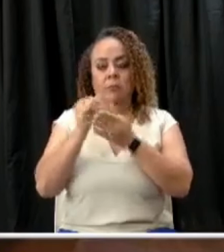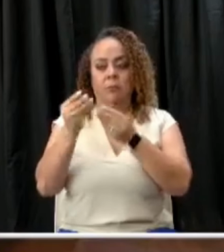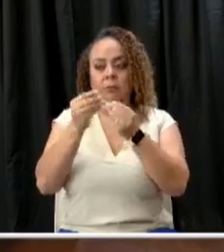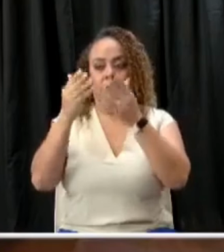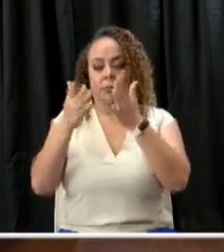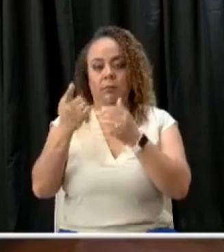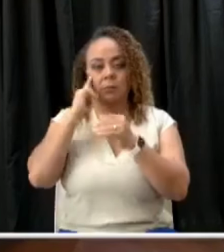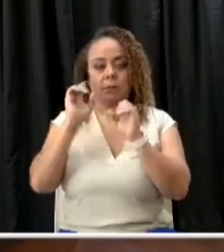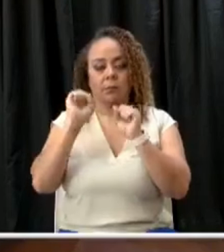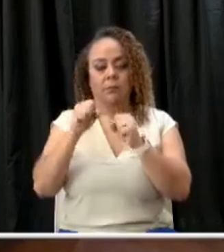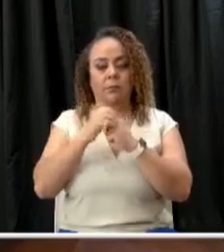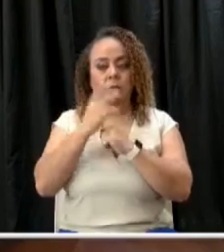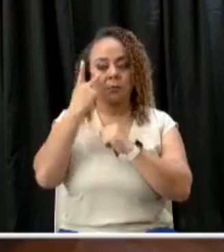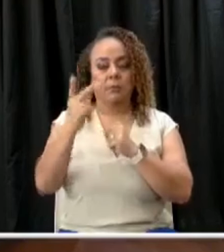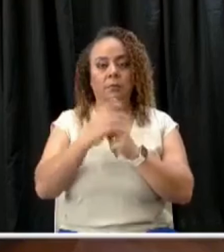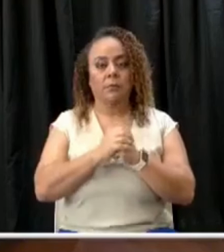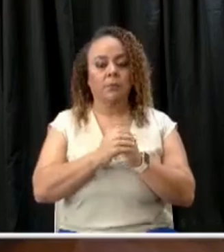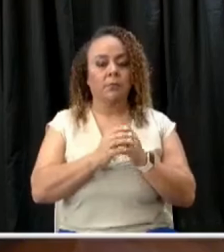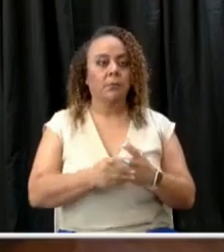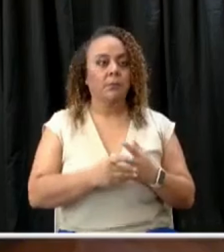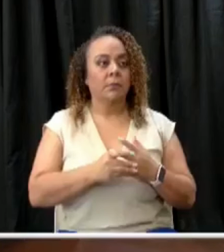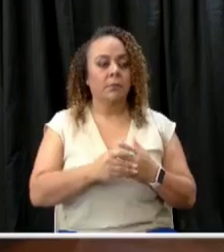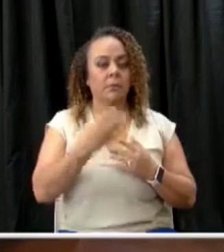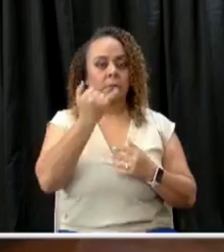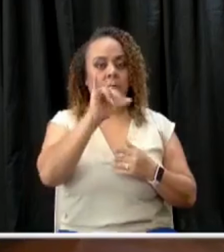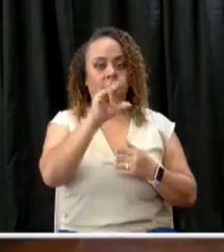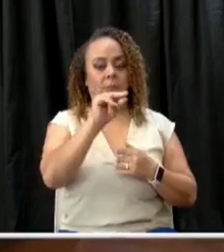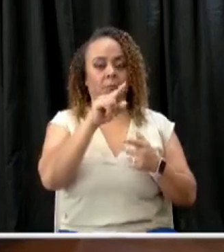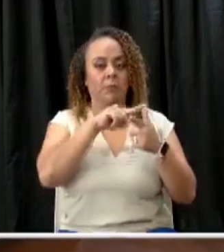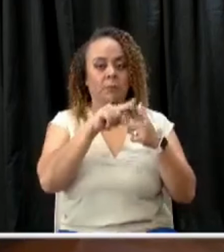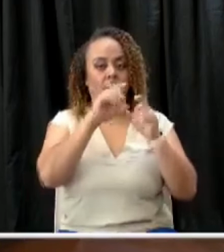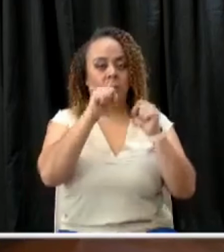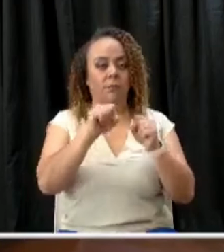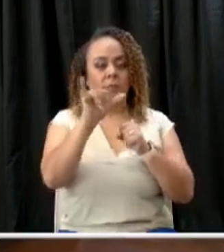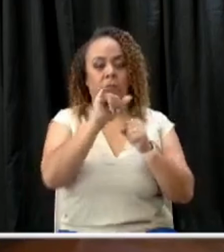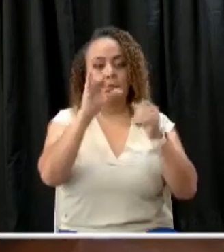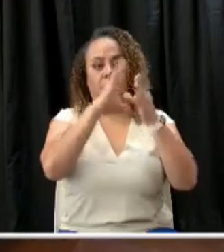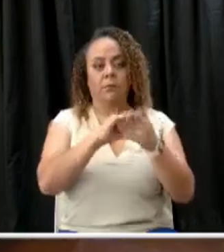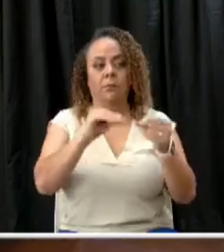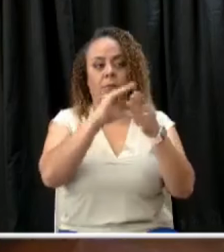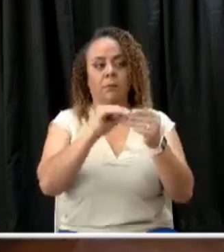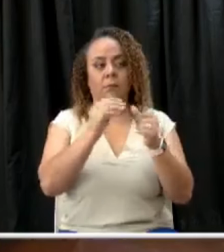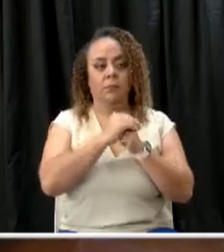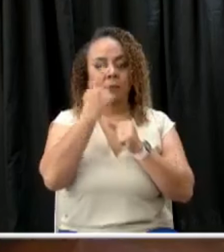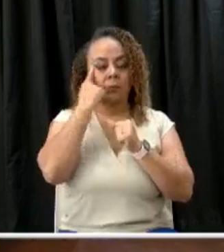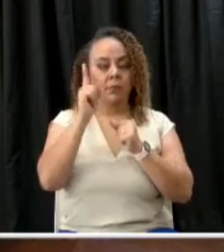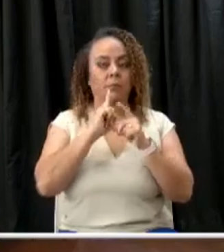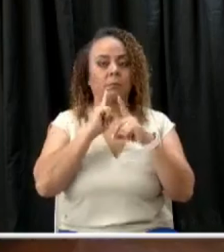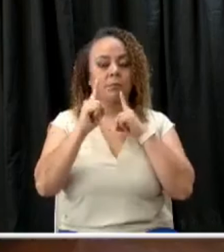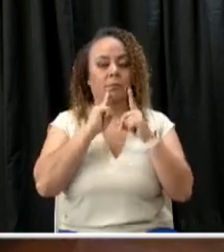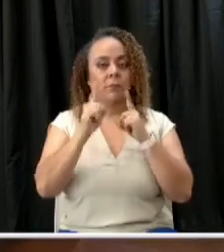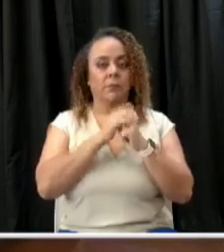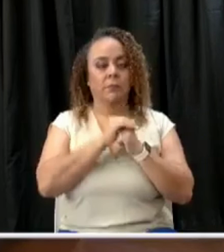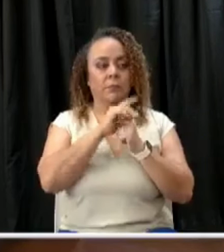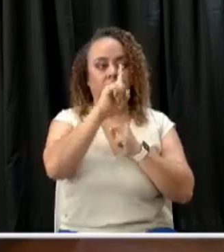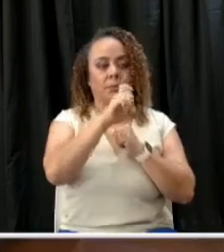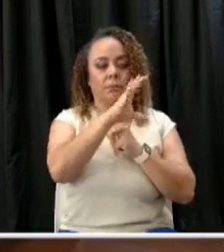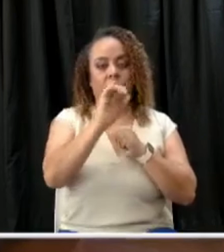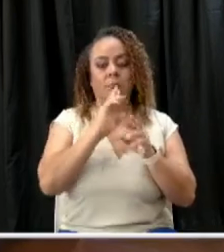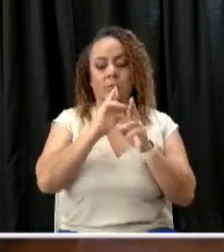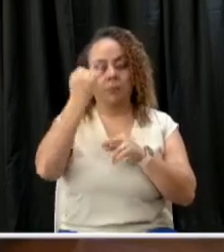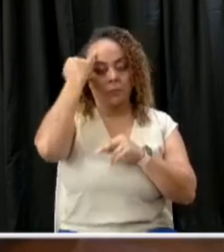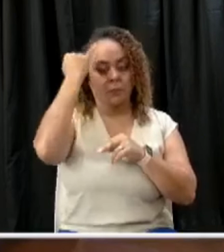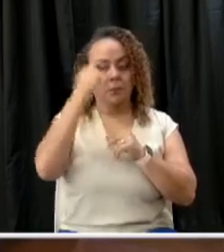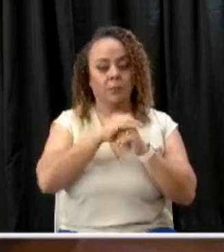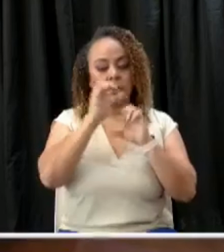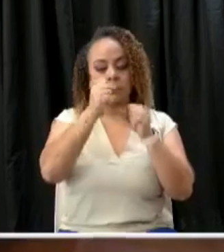producción para que lo consideren. Y si no, pues nos pueden igual comentar aquí por el chat sin ningún inconveniente. La idea es